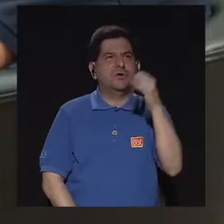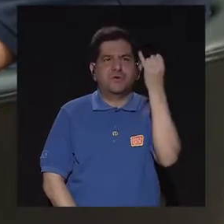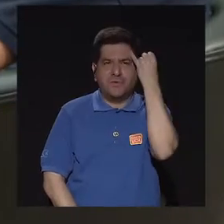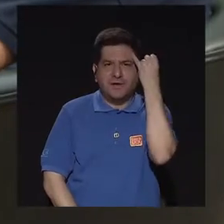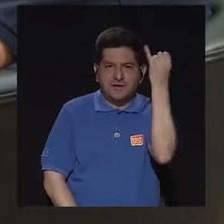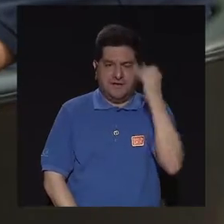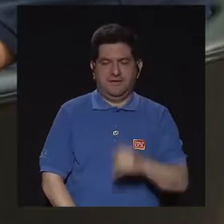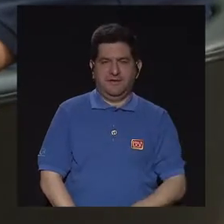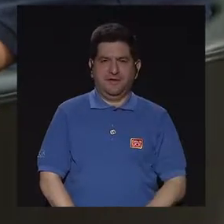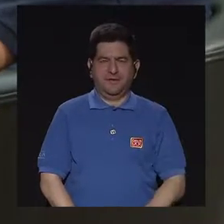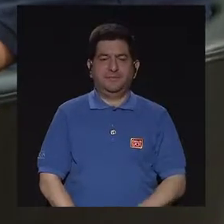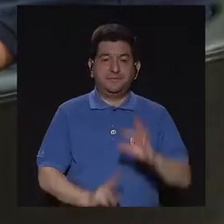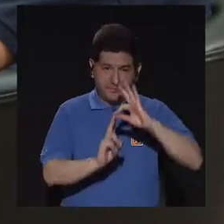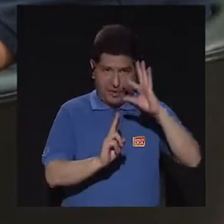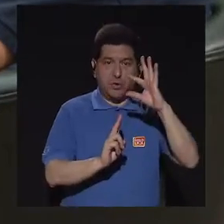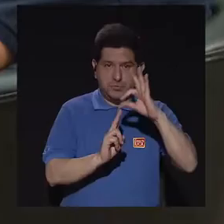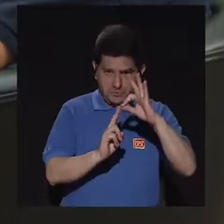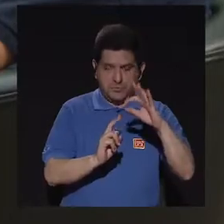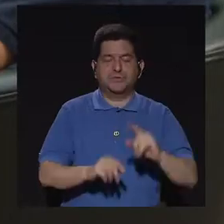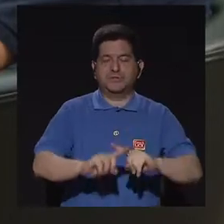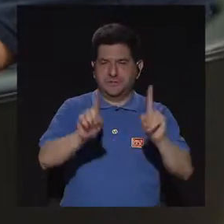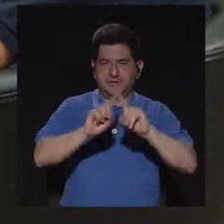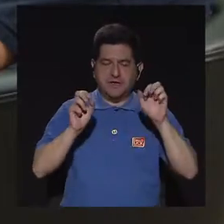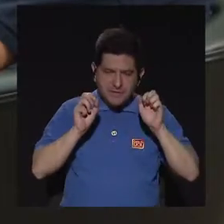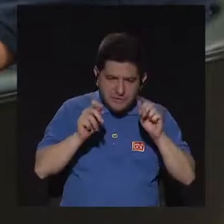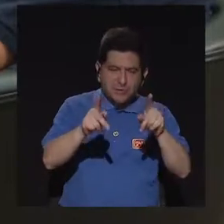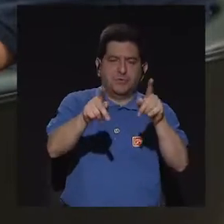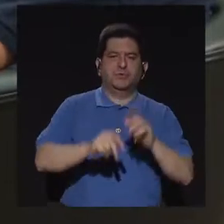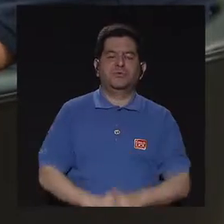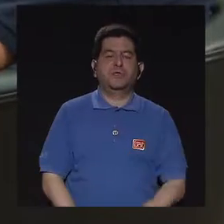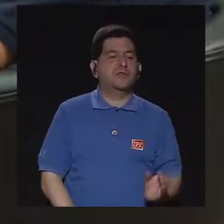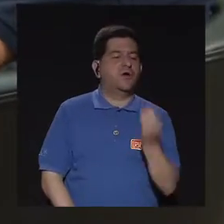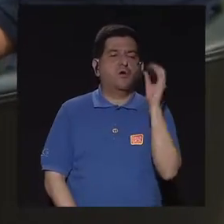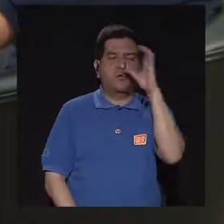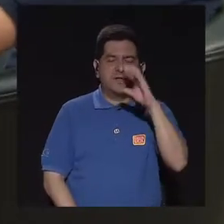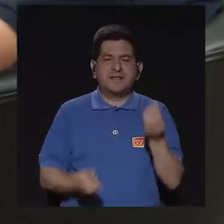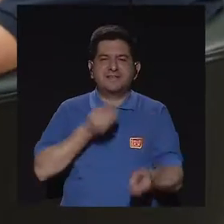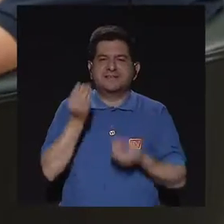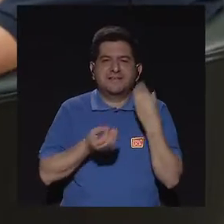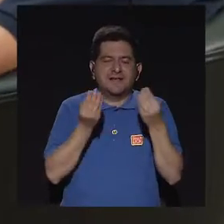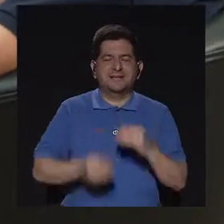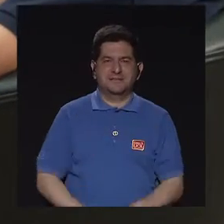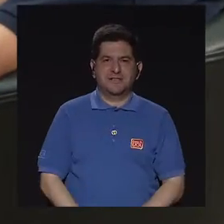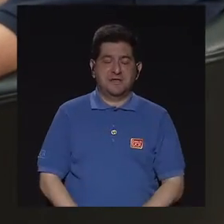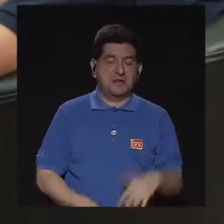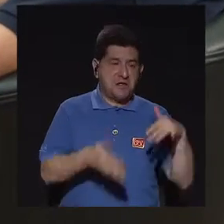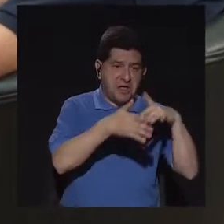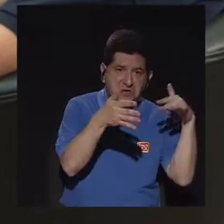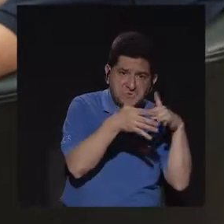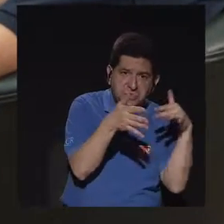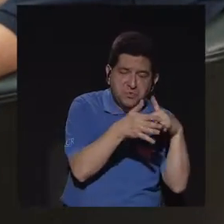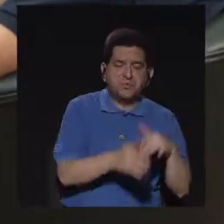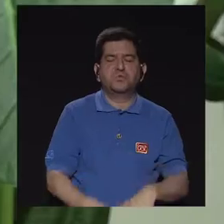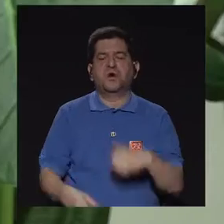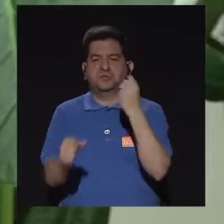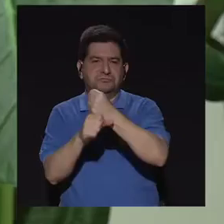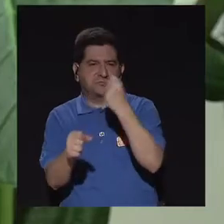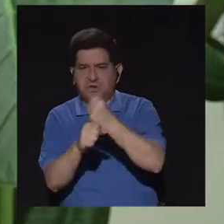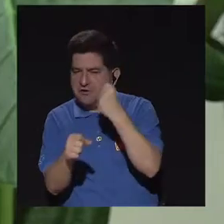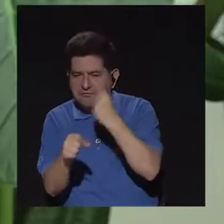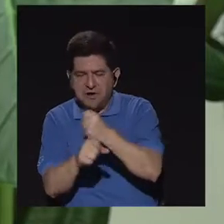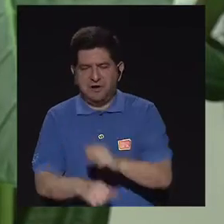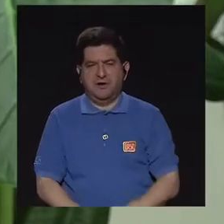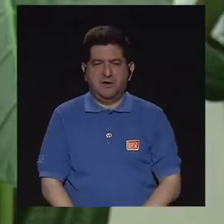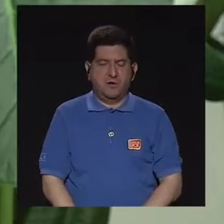de pensamiento que es más que todo de oportunidades, porque los jóvenes están buscando qué hacer, muchos están estudiando, muchos están ya